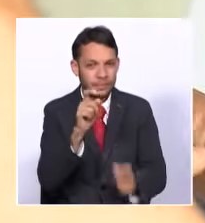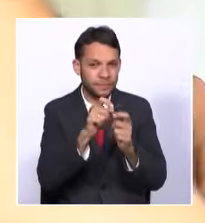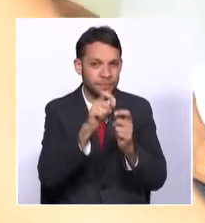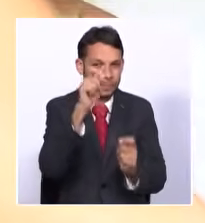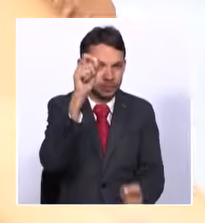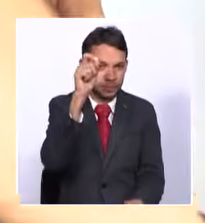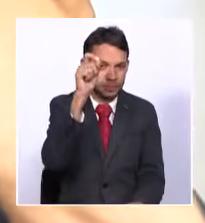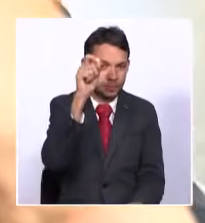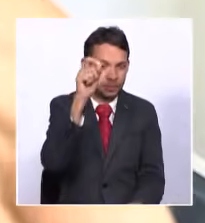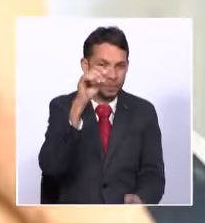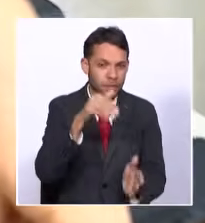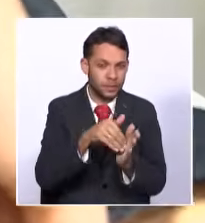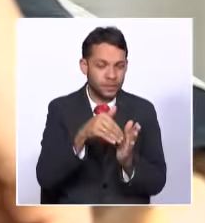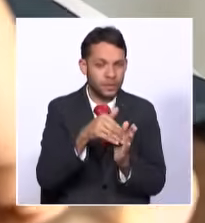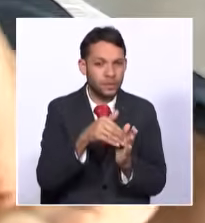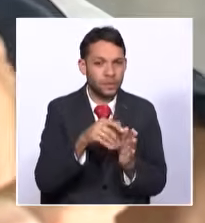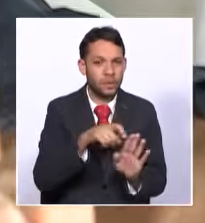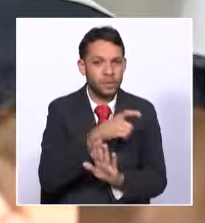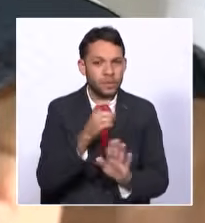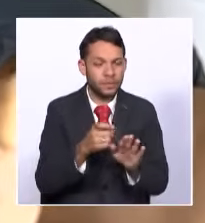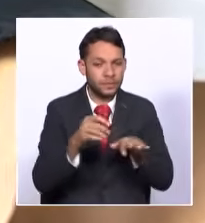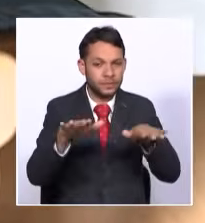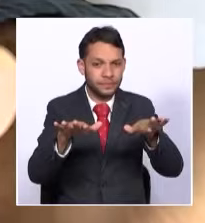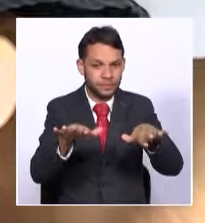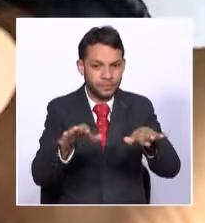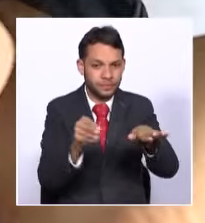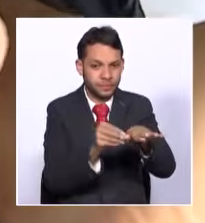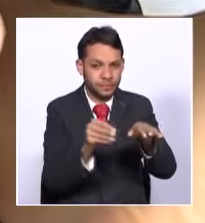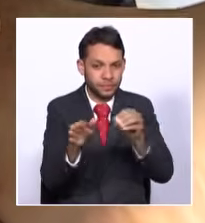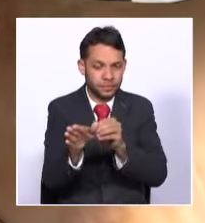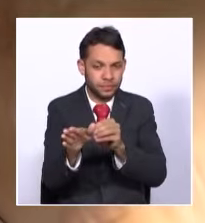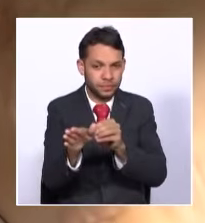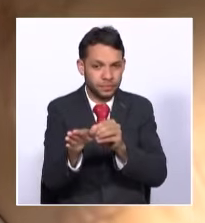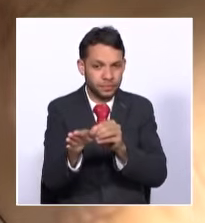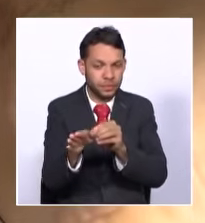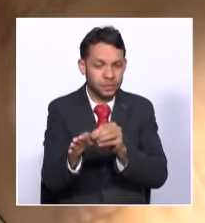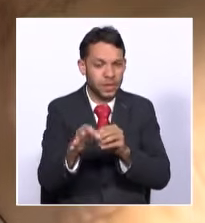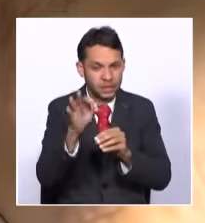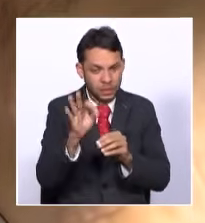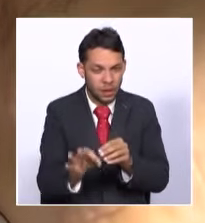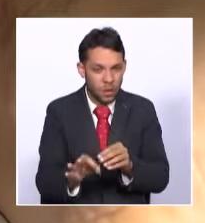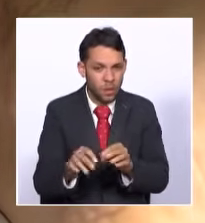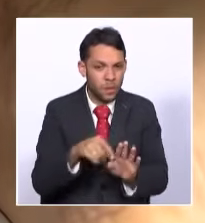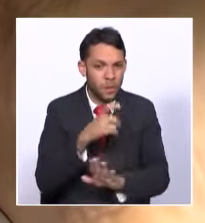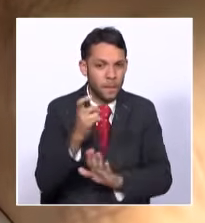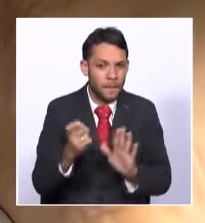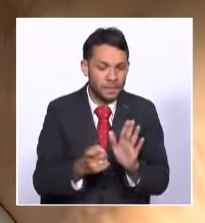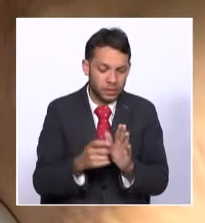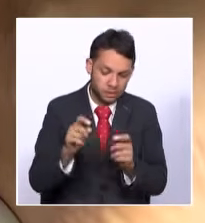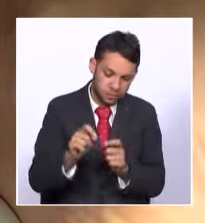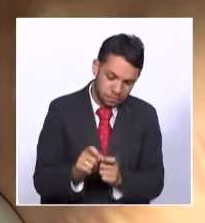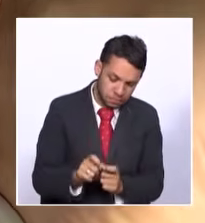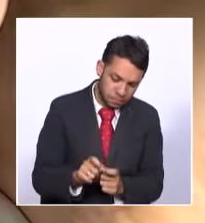al maleolo interno, o sea, al tobillo interno. Este nos da la medida aparente